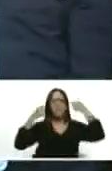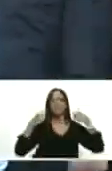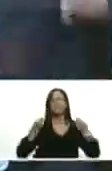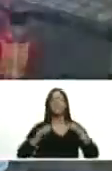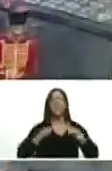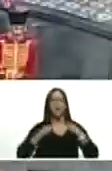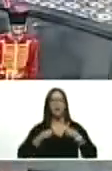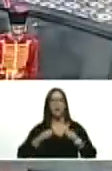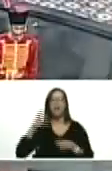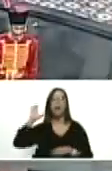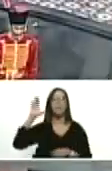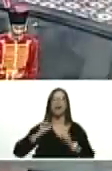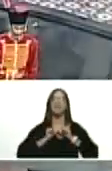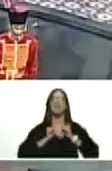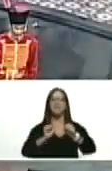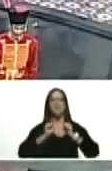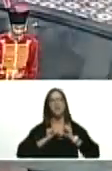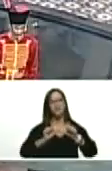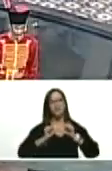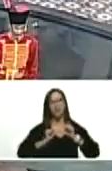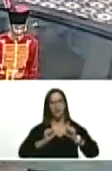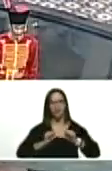¡Viva y vive!